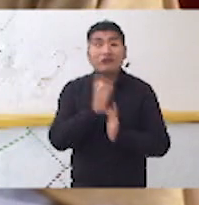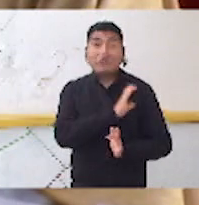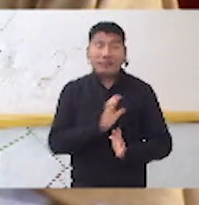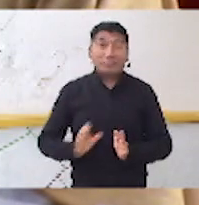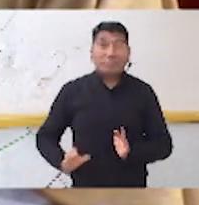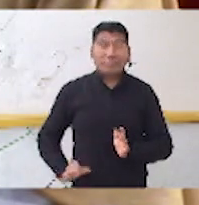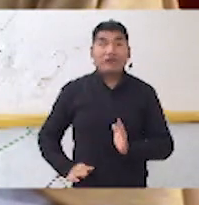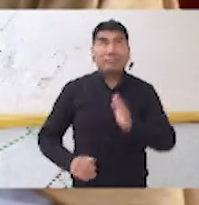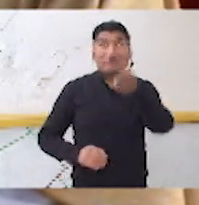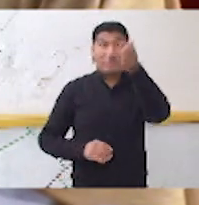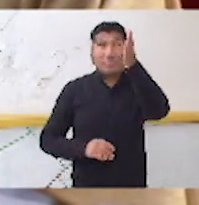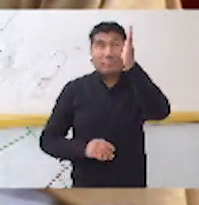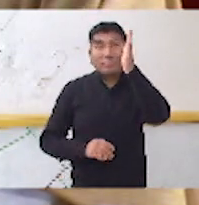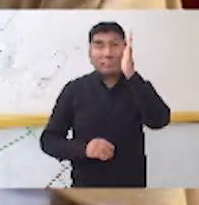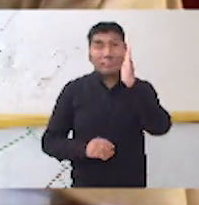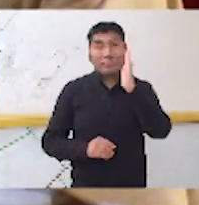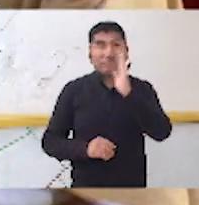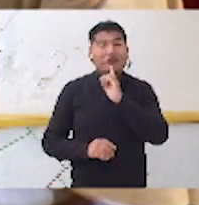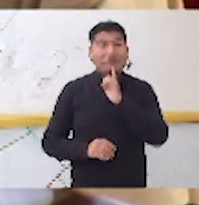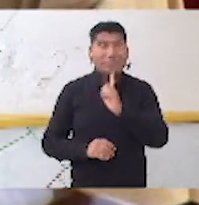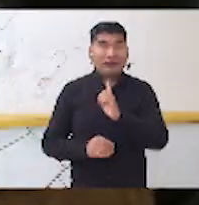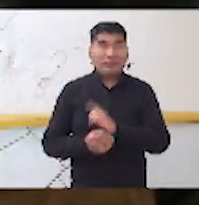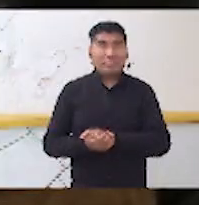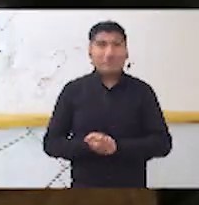Jesucristo, Dios